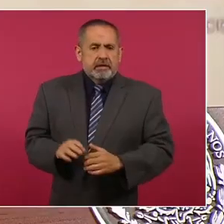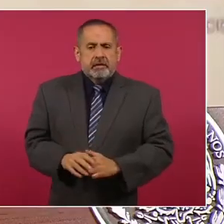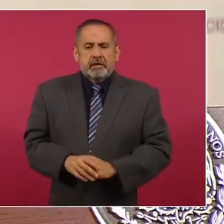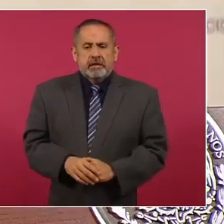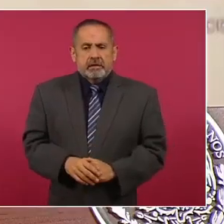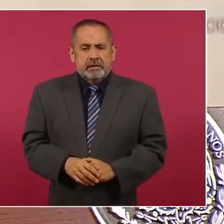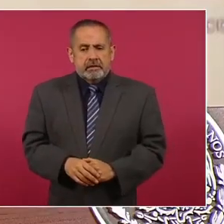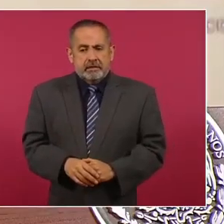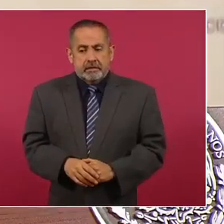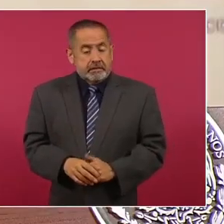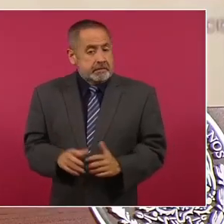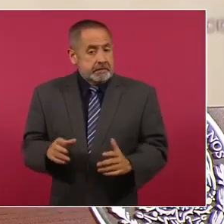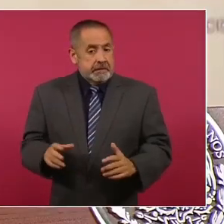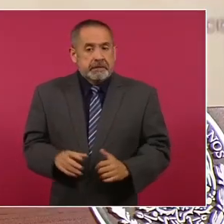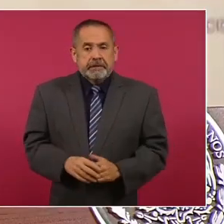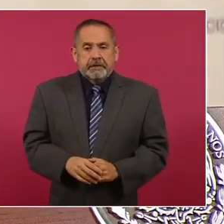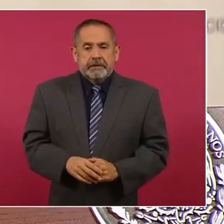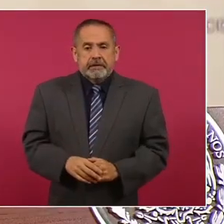Entonces,